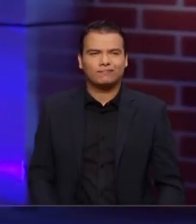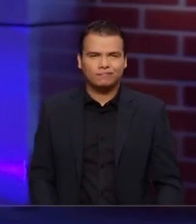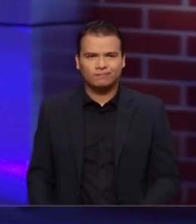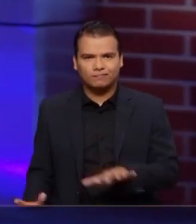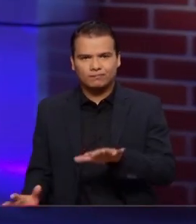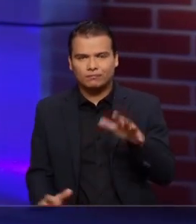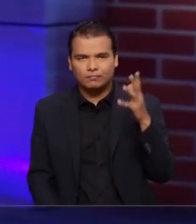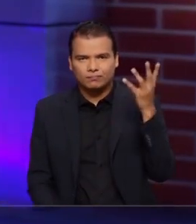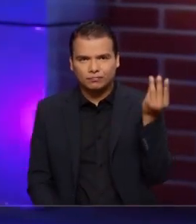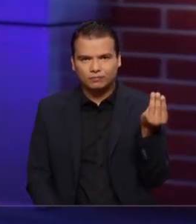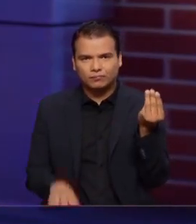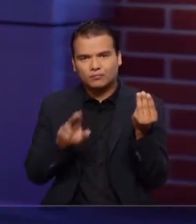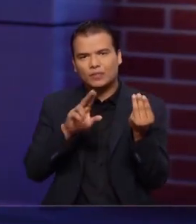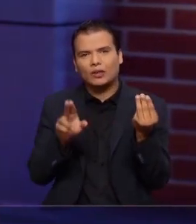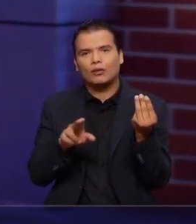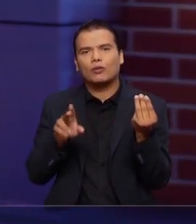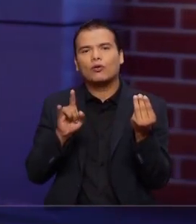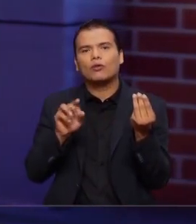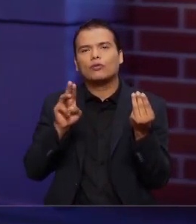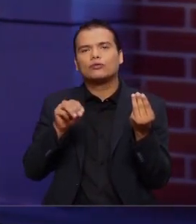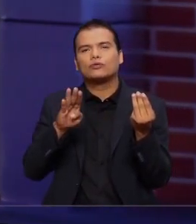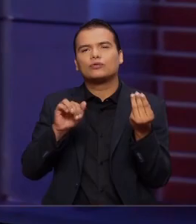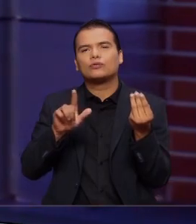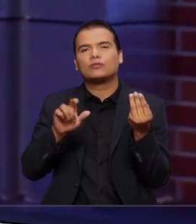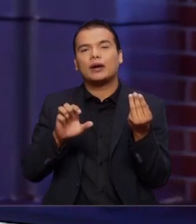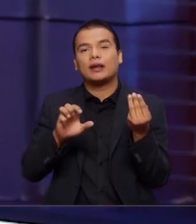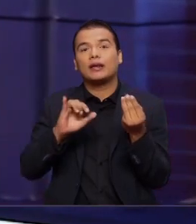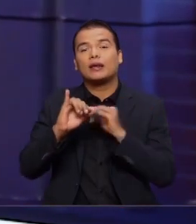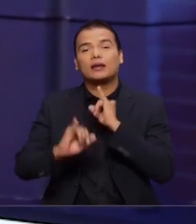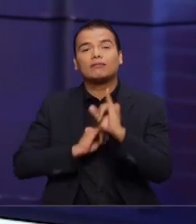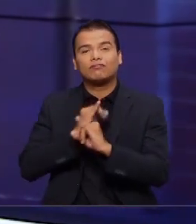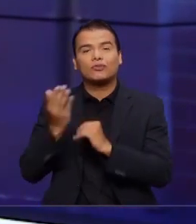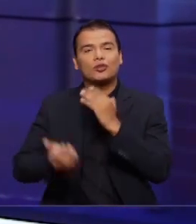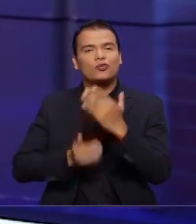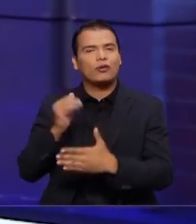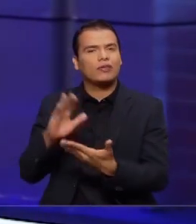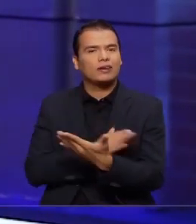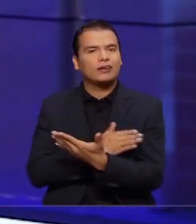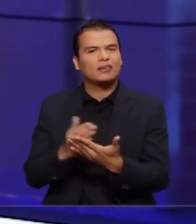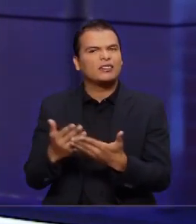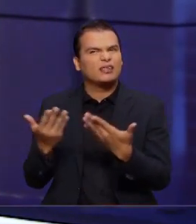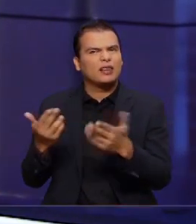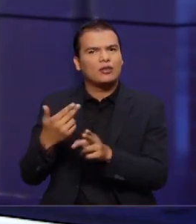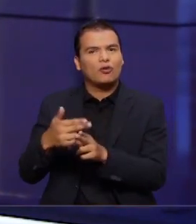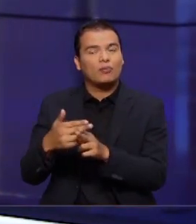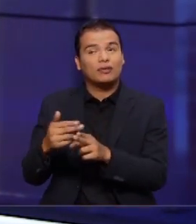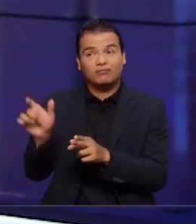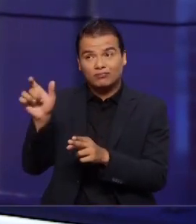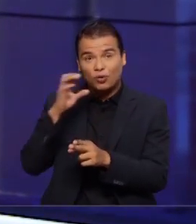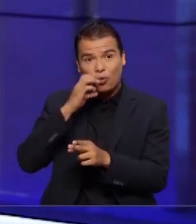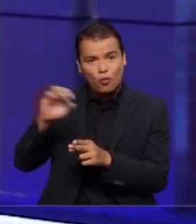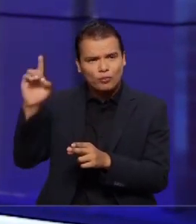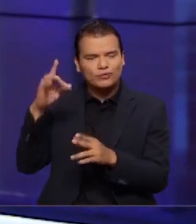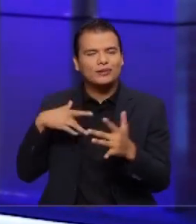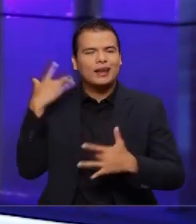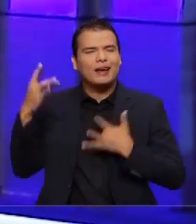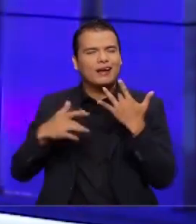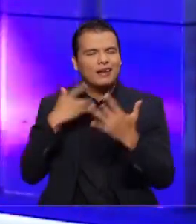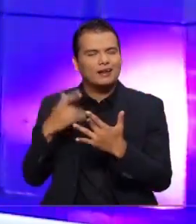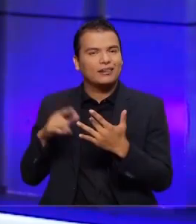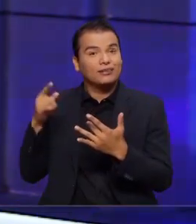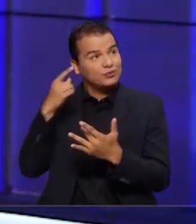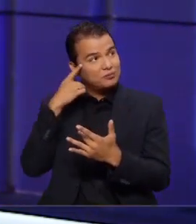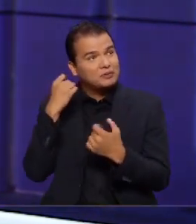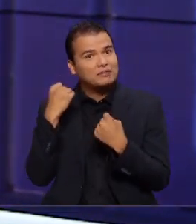La orquesta Zúmbale Internacional presenta su canción titulada Un chico alegre y de ambiente, una innovadora propuesta que